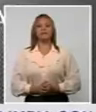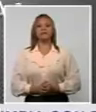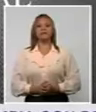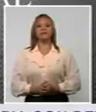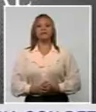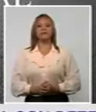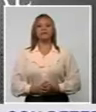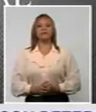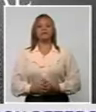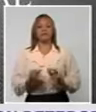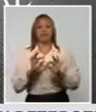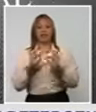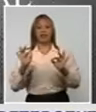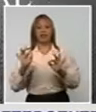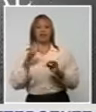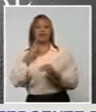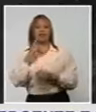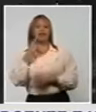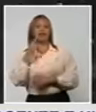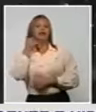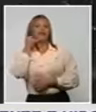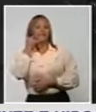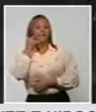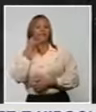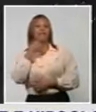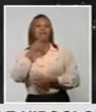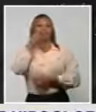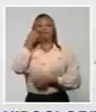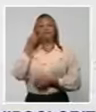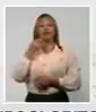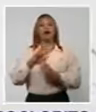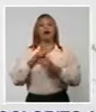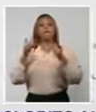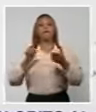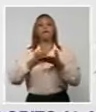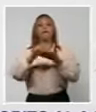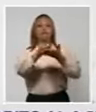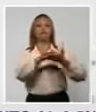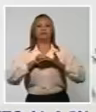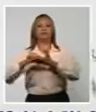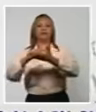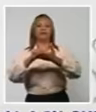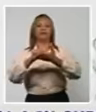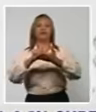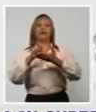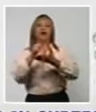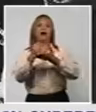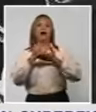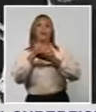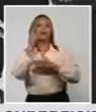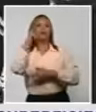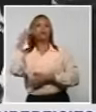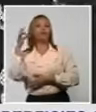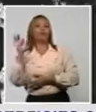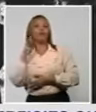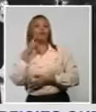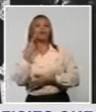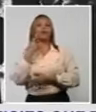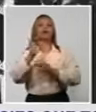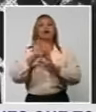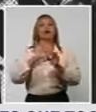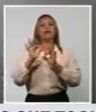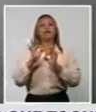La línea confidencial antidrogas amplía su servicio. Brindará apoyo psicológico para la prevención y